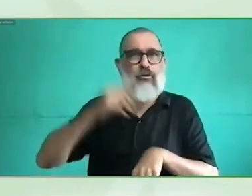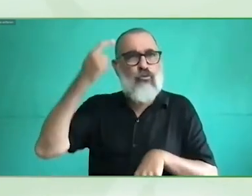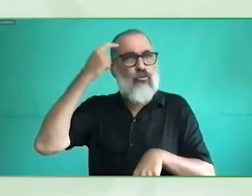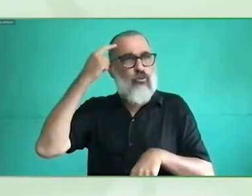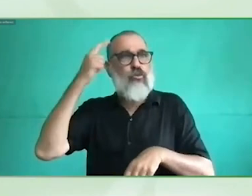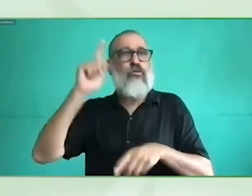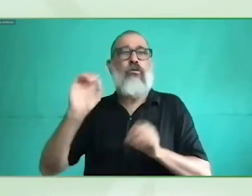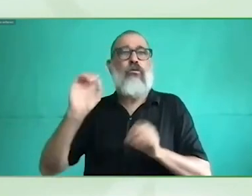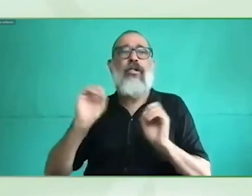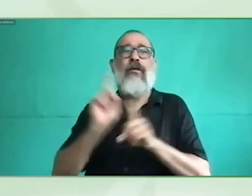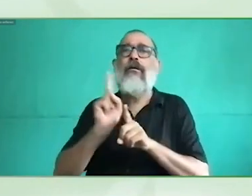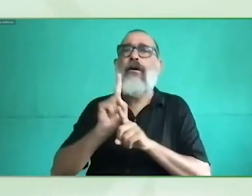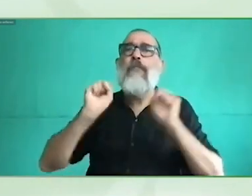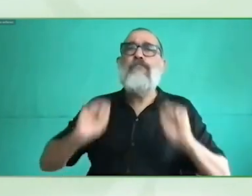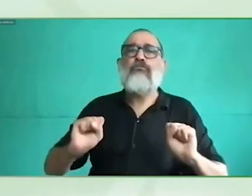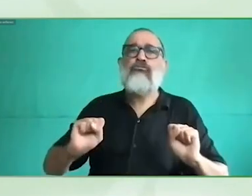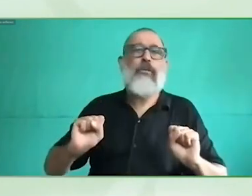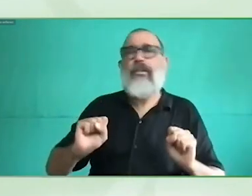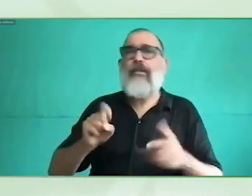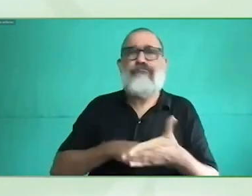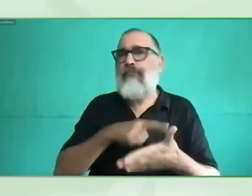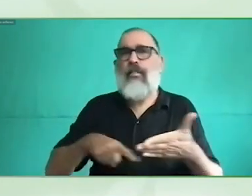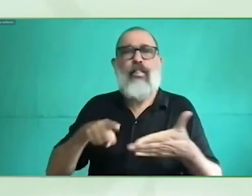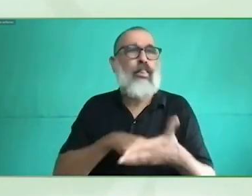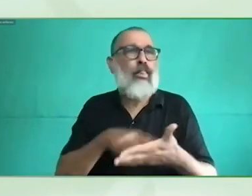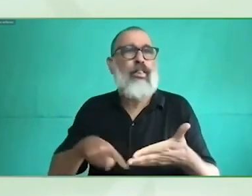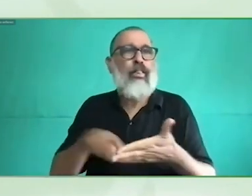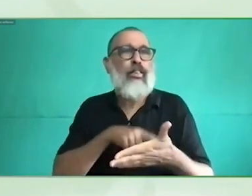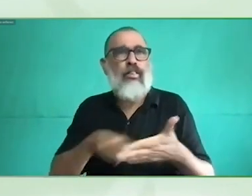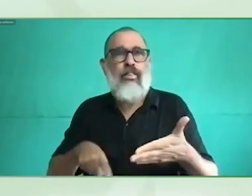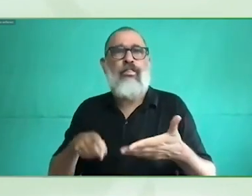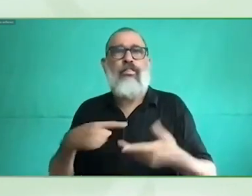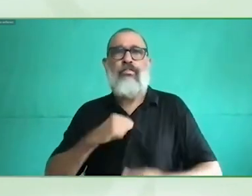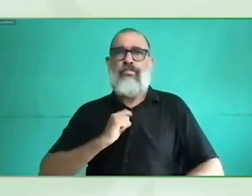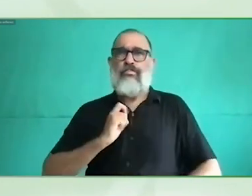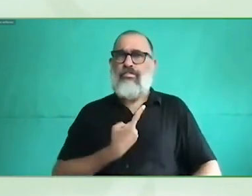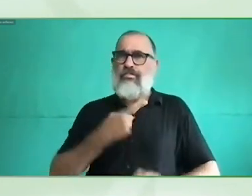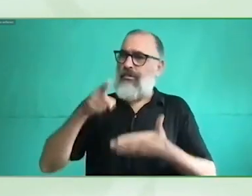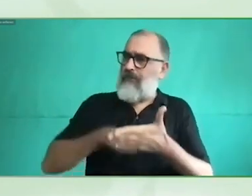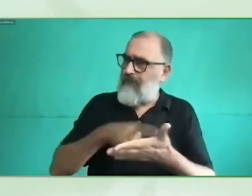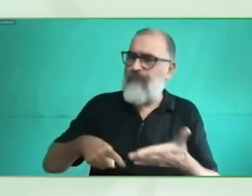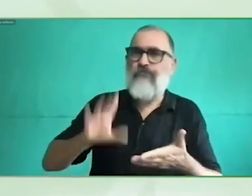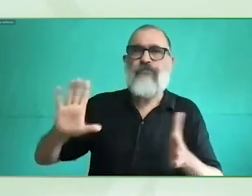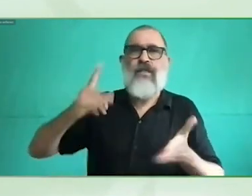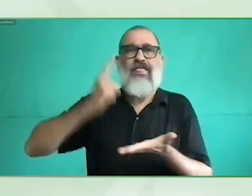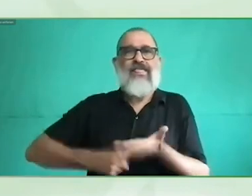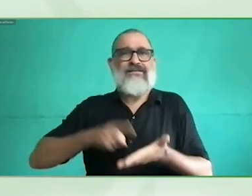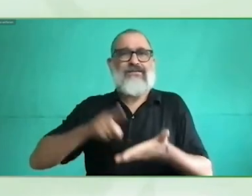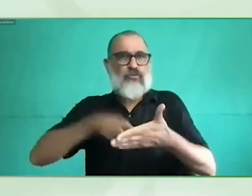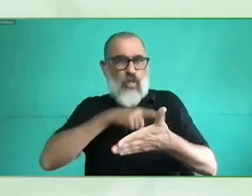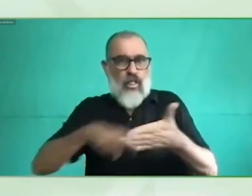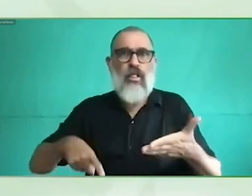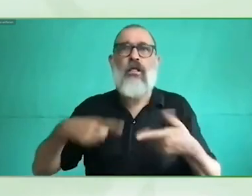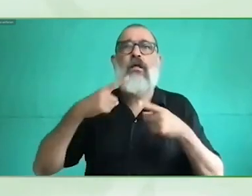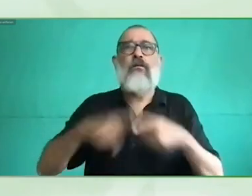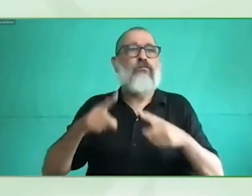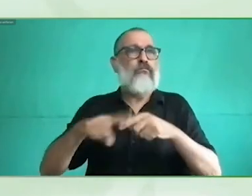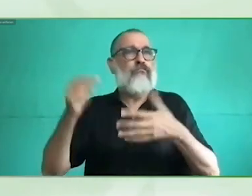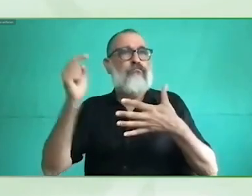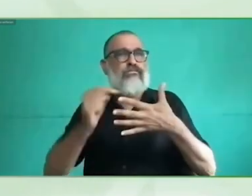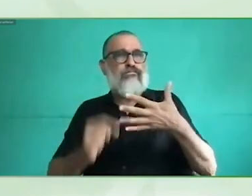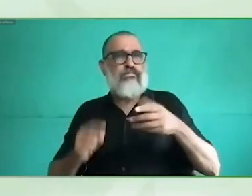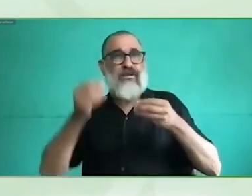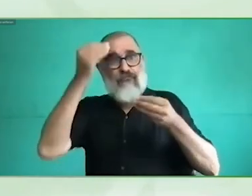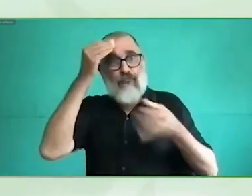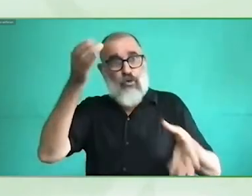una manera natural Por eso tenemos en nuestras manos el poder de inspirar e invertir para que más niños y